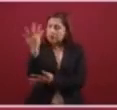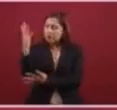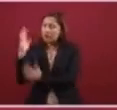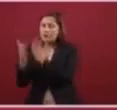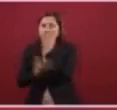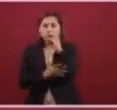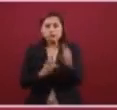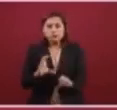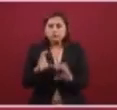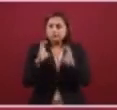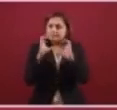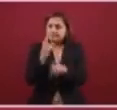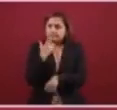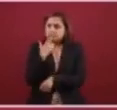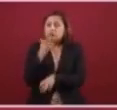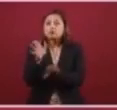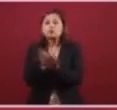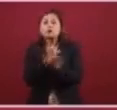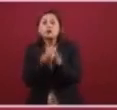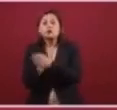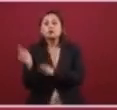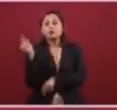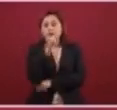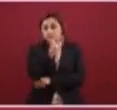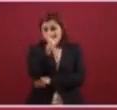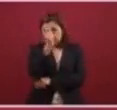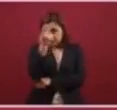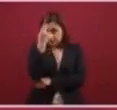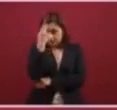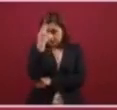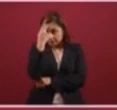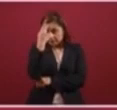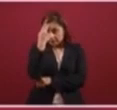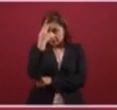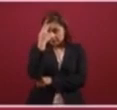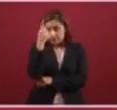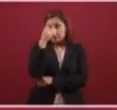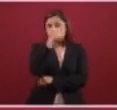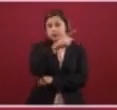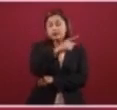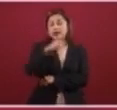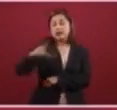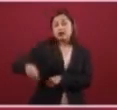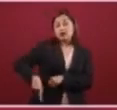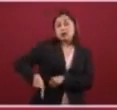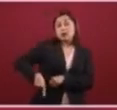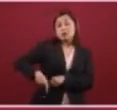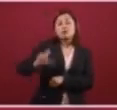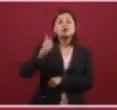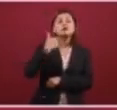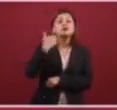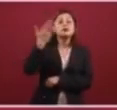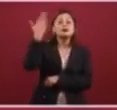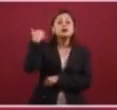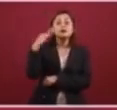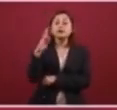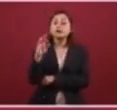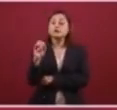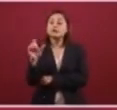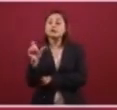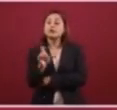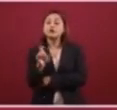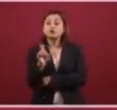en el caso de sales votos y el gobierno de fox esto lo